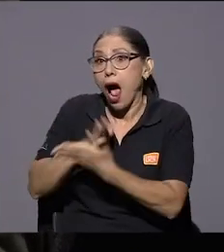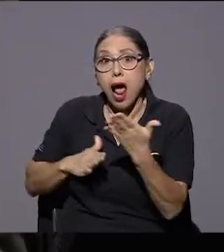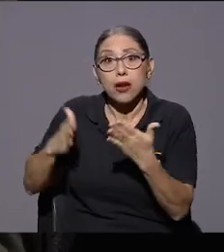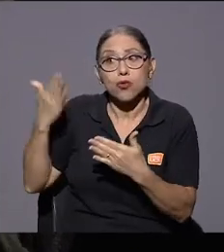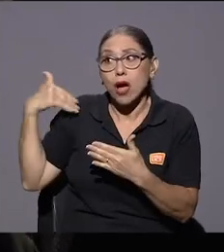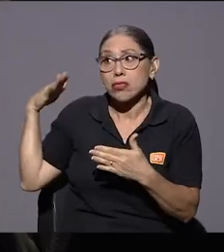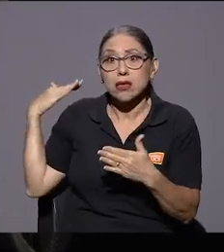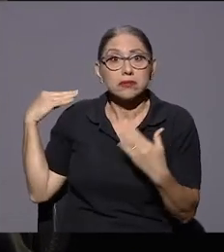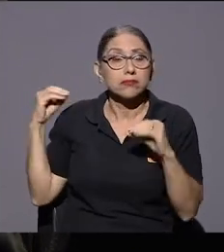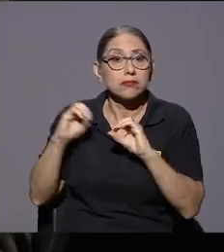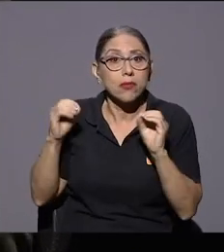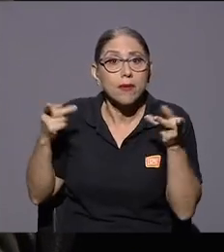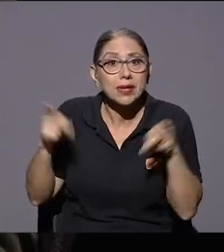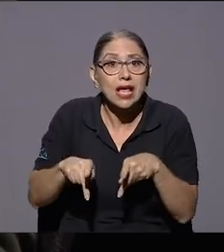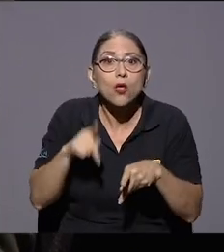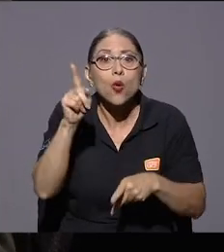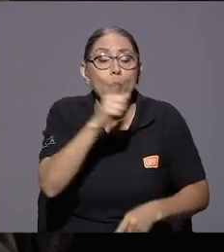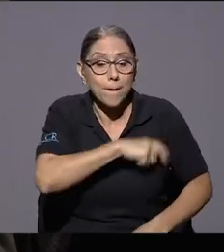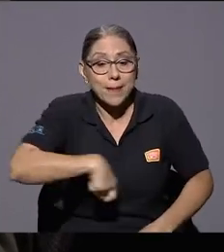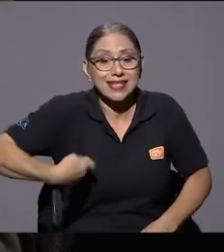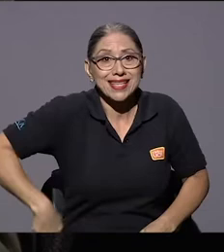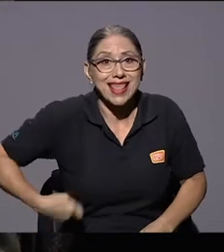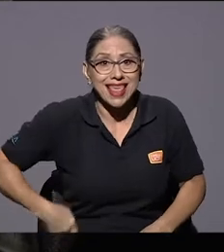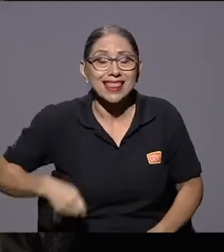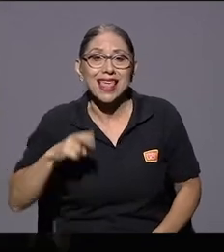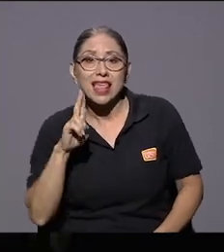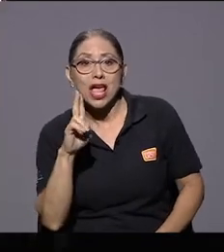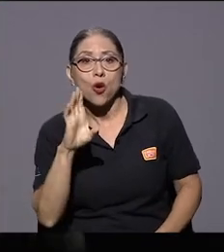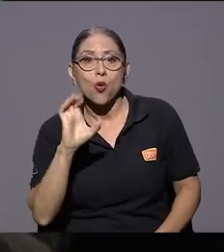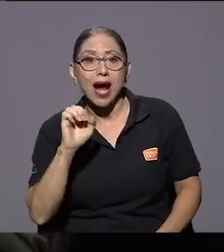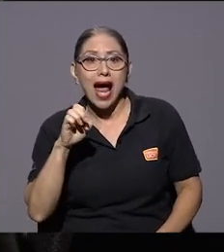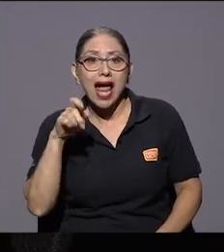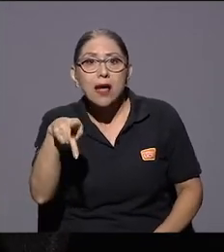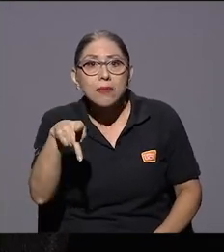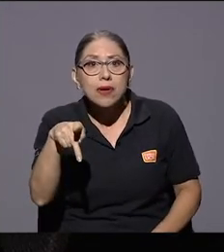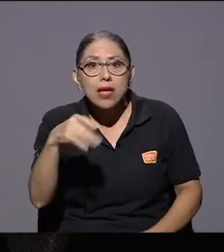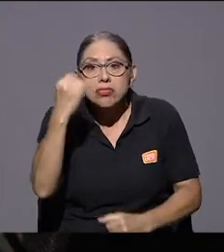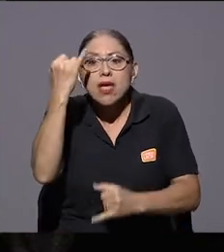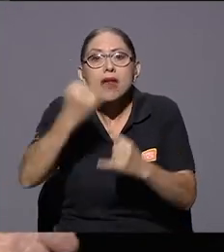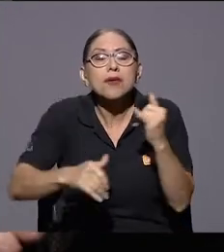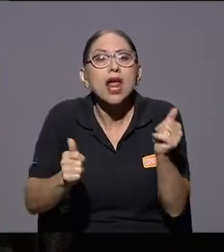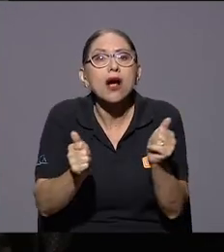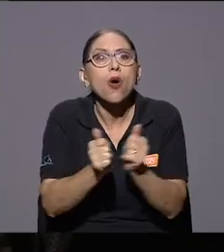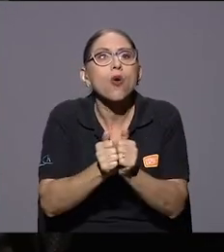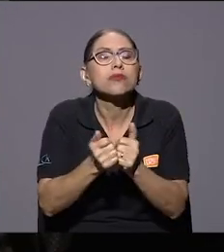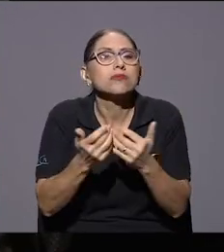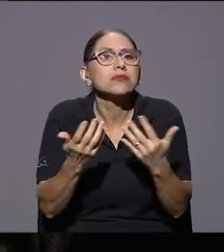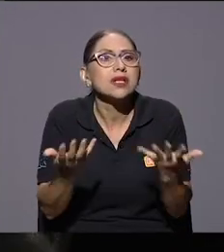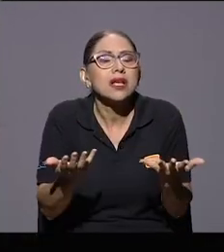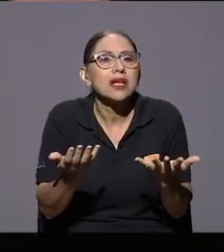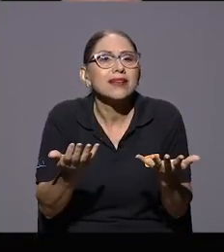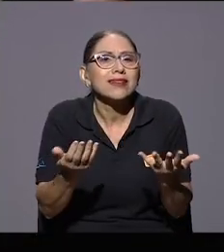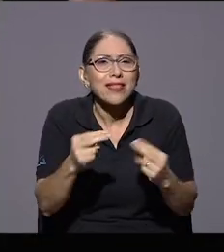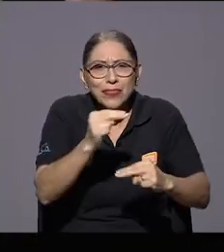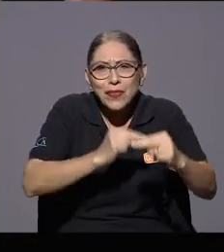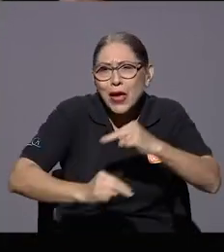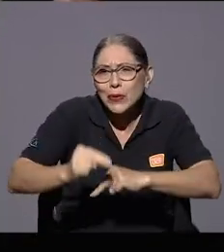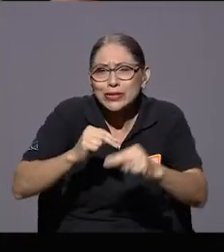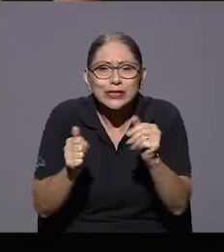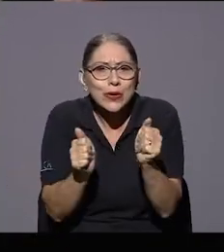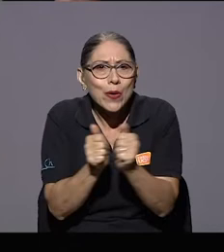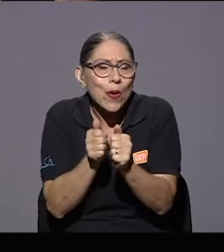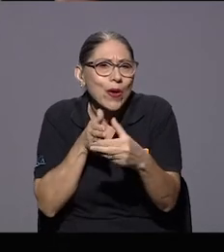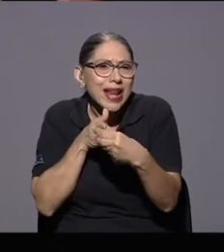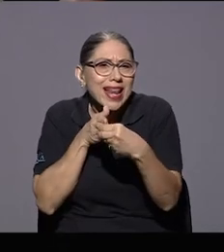Rica, sí, un presidente de la Cámara Empresarial, UCAEP, termina levantando bloqueos porque negocia con